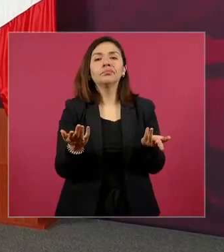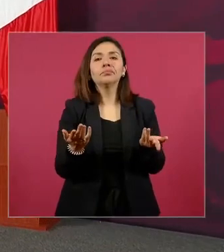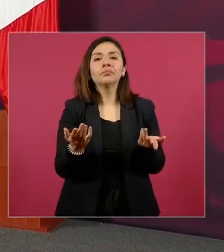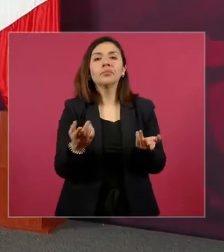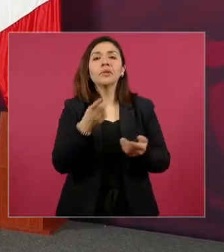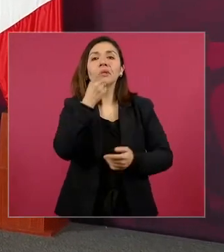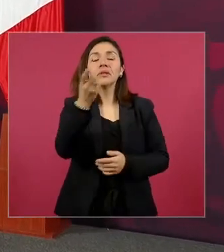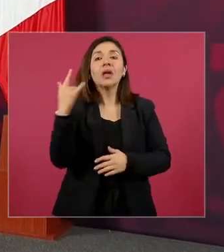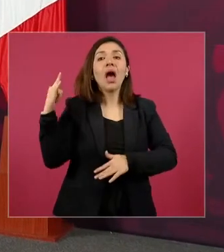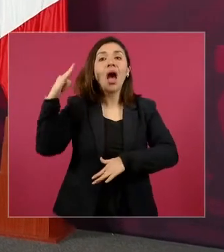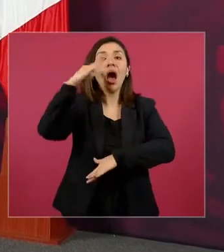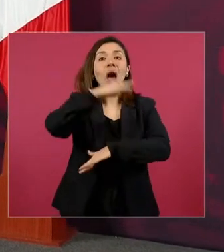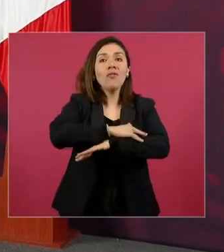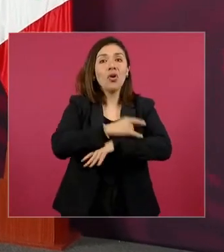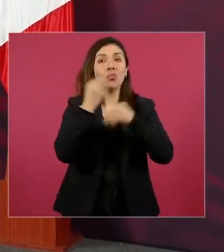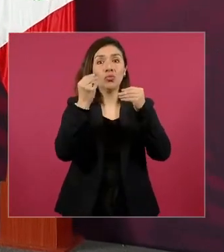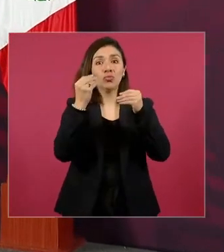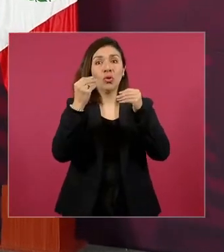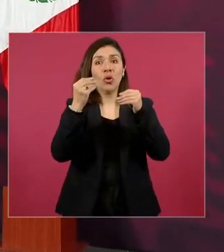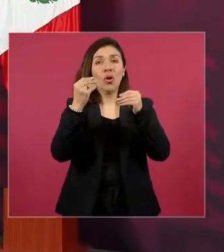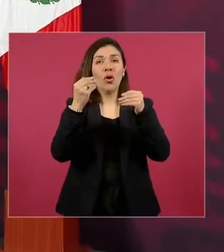tráfico aéreo.